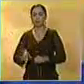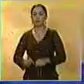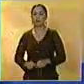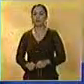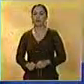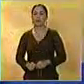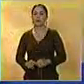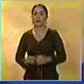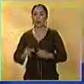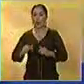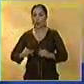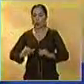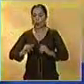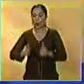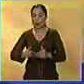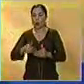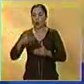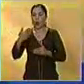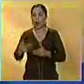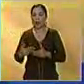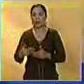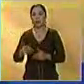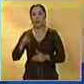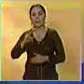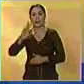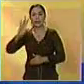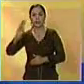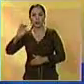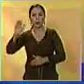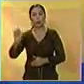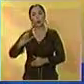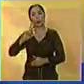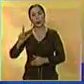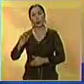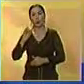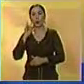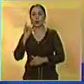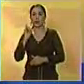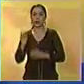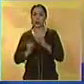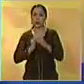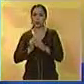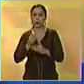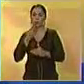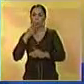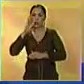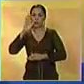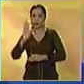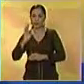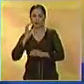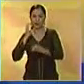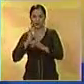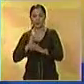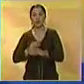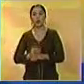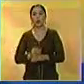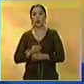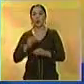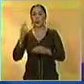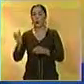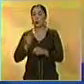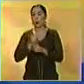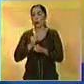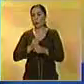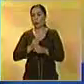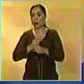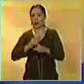Bueno amigos, a partir de hoy, hasta el próximo 27 de julio, el Instituto Nacional de Tránsito y Transporte Terrestre va a realizar una jornada de